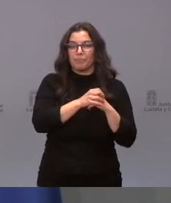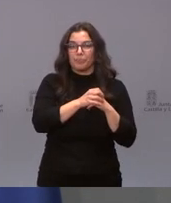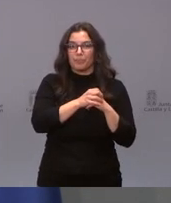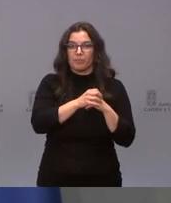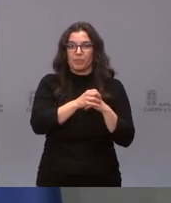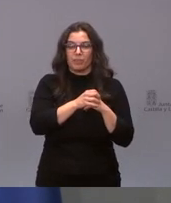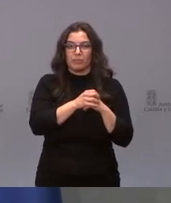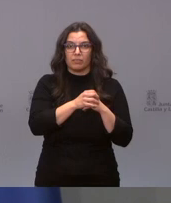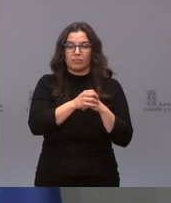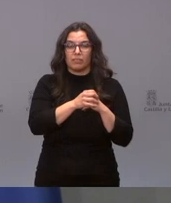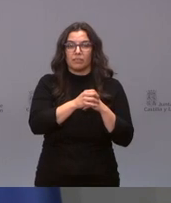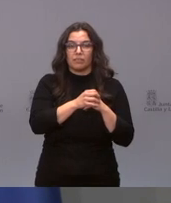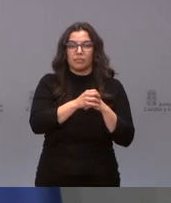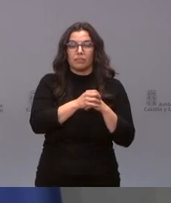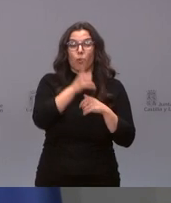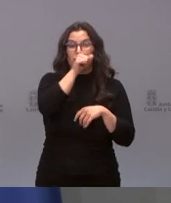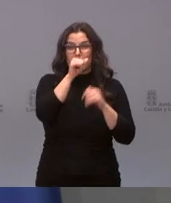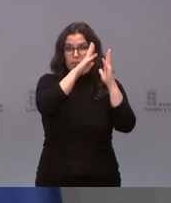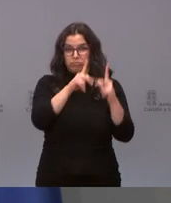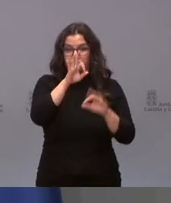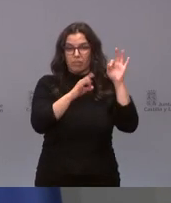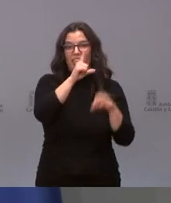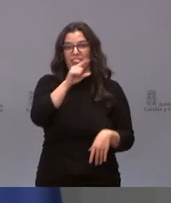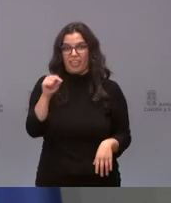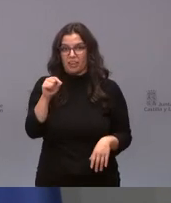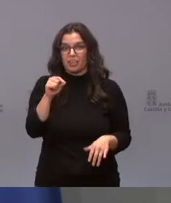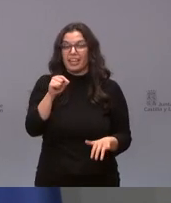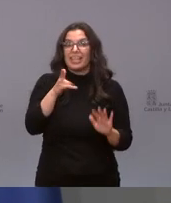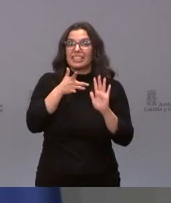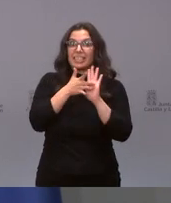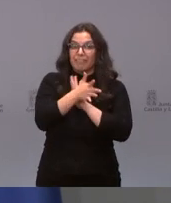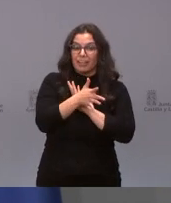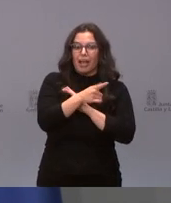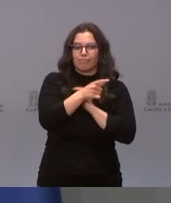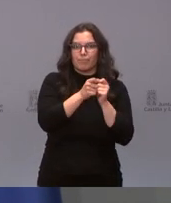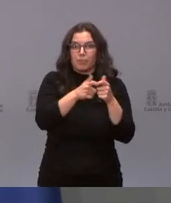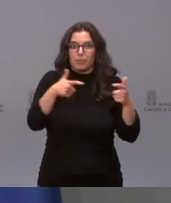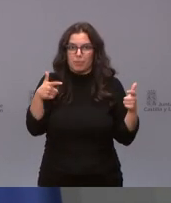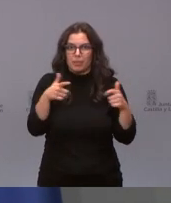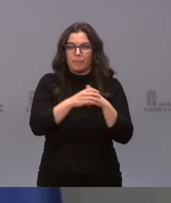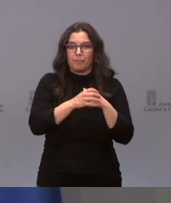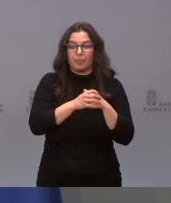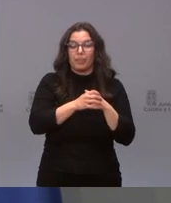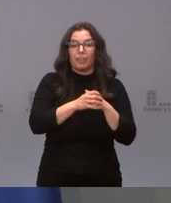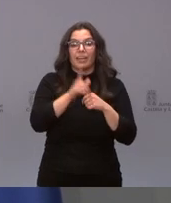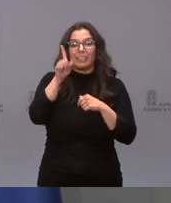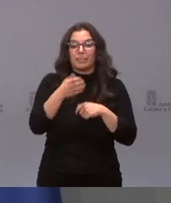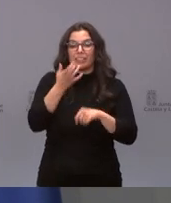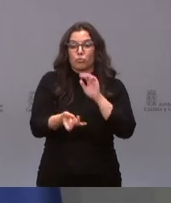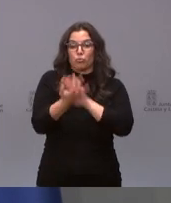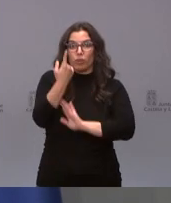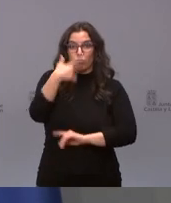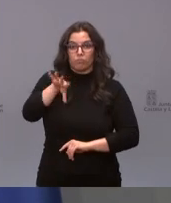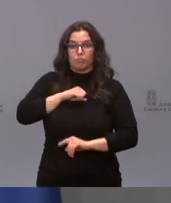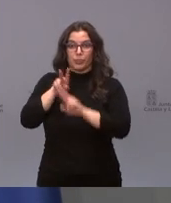con 100 a 7 días esto quiere decir que sigue creciendo y con una trazabilidad del 61